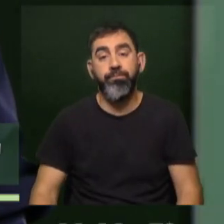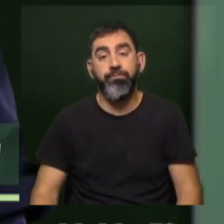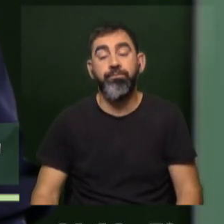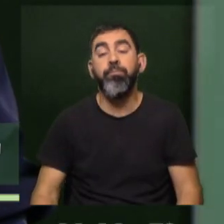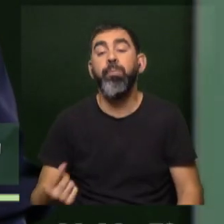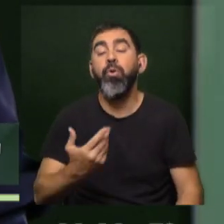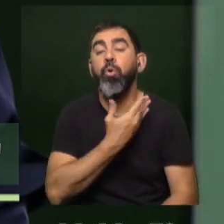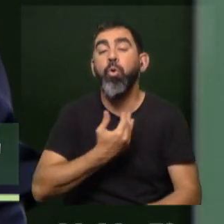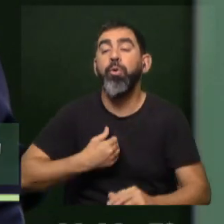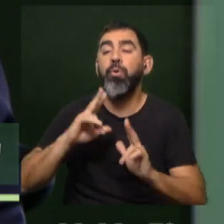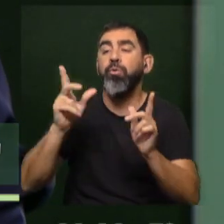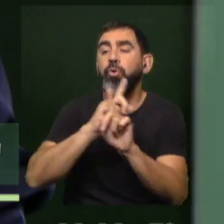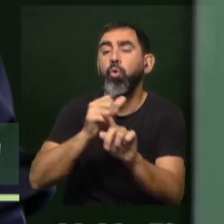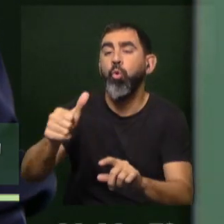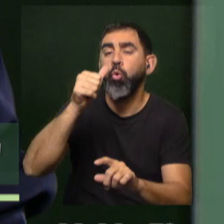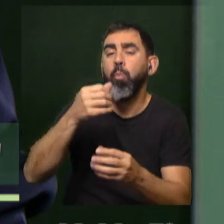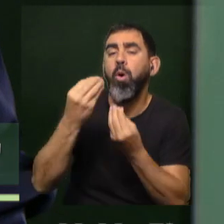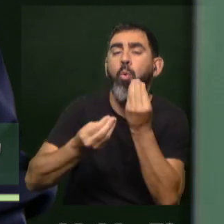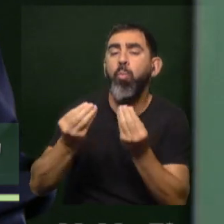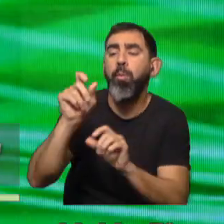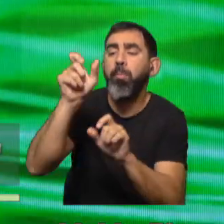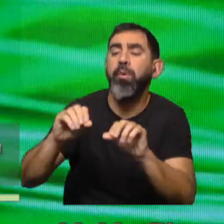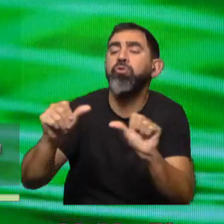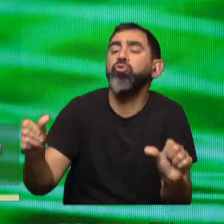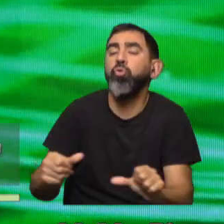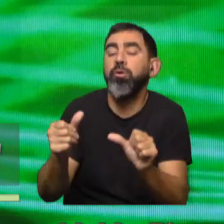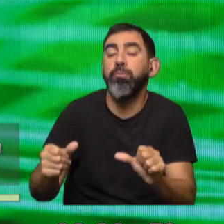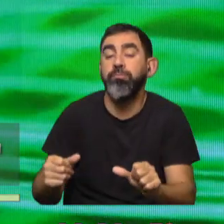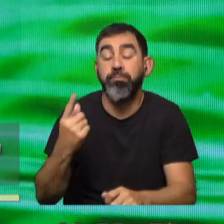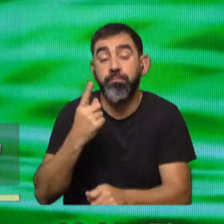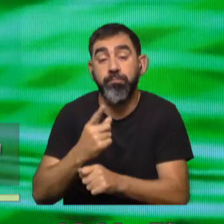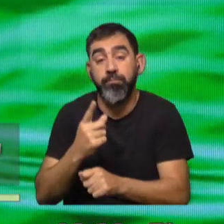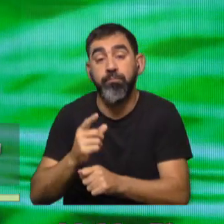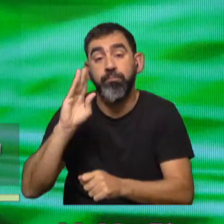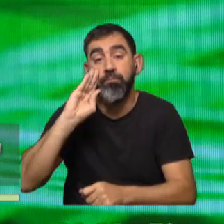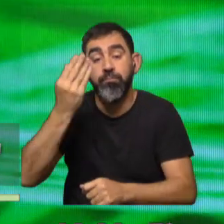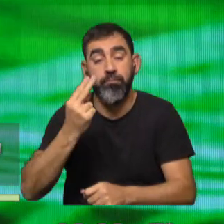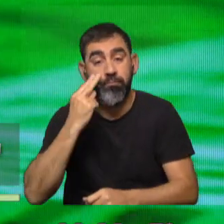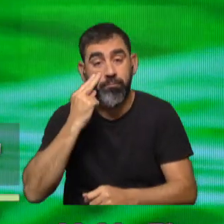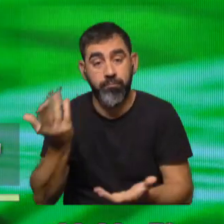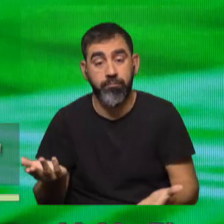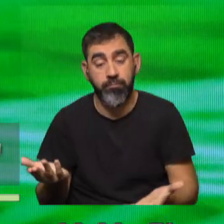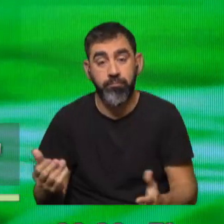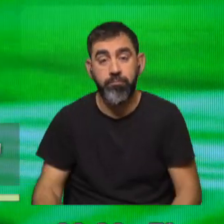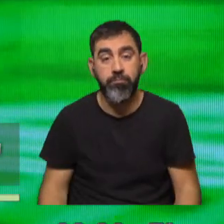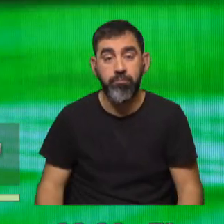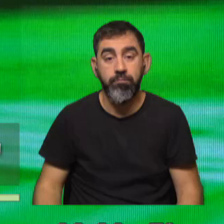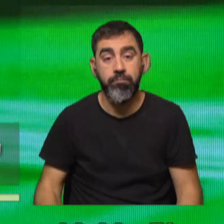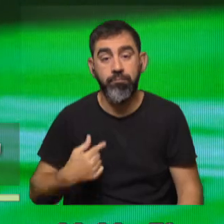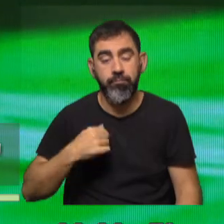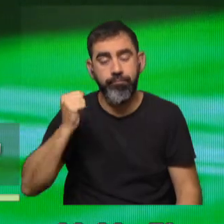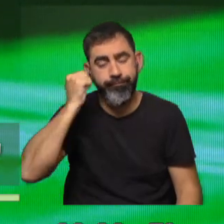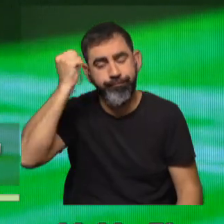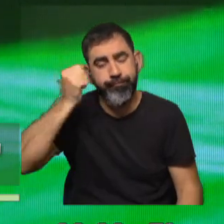potable no se puede tomar qué alternativa le quedaba a la población bueno la primera medida es reconocer el problema si yo creo una fantasía